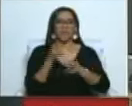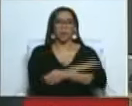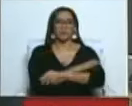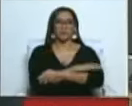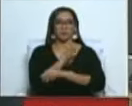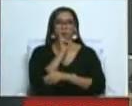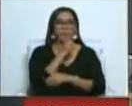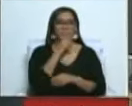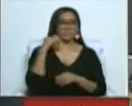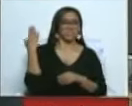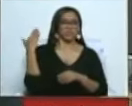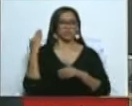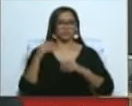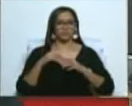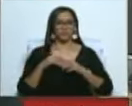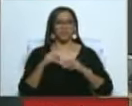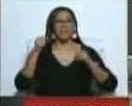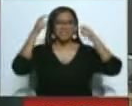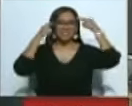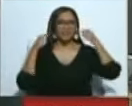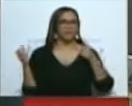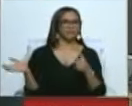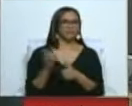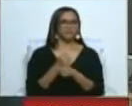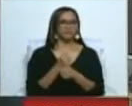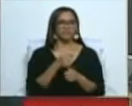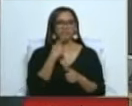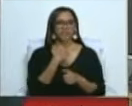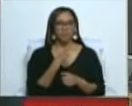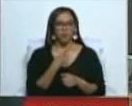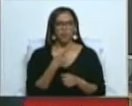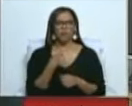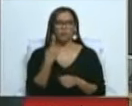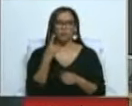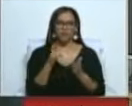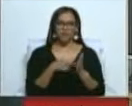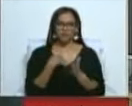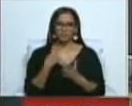extremista. Él detectó y dijo una vez